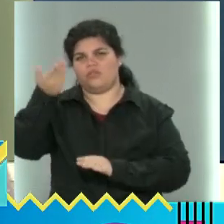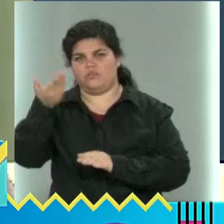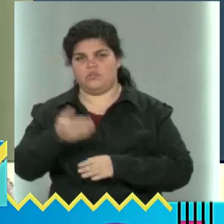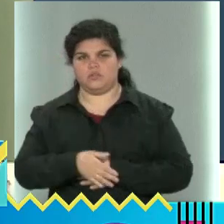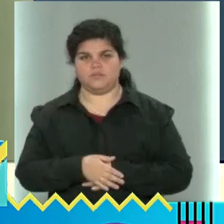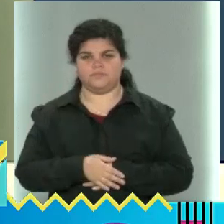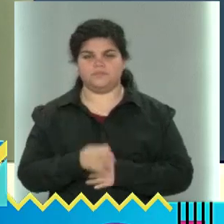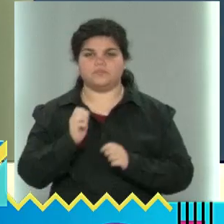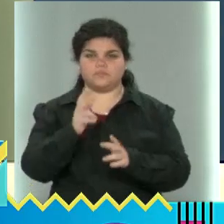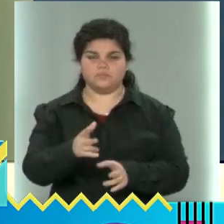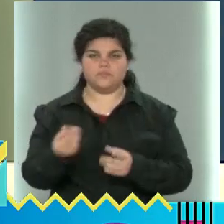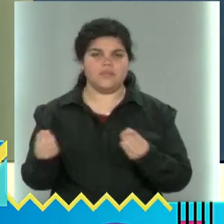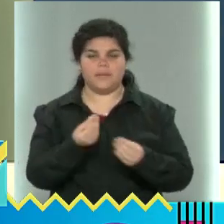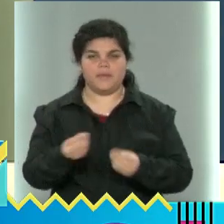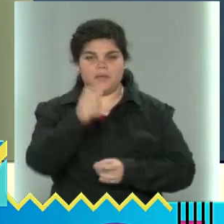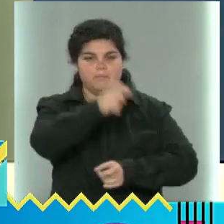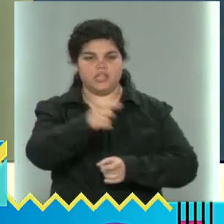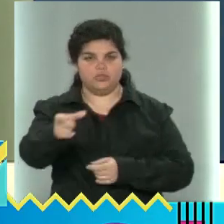hacer una persona? Va a ir a comprar,